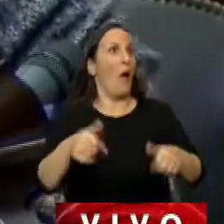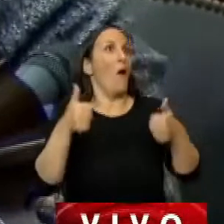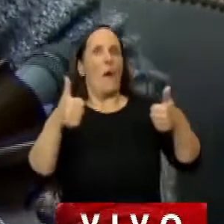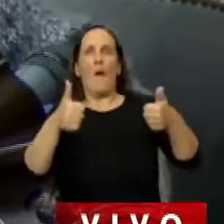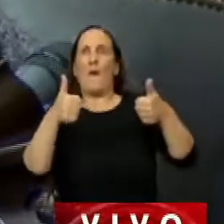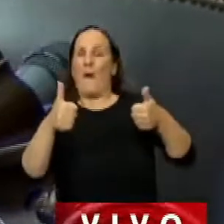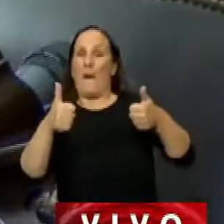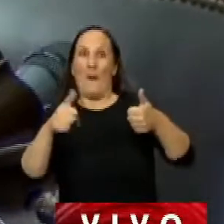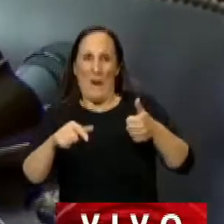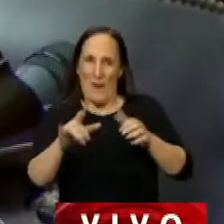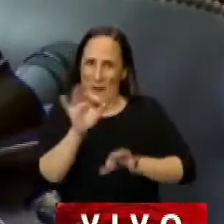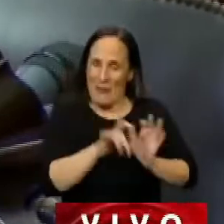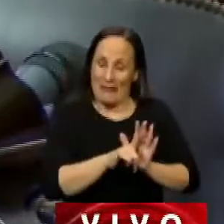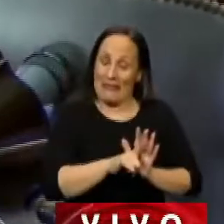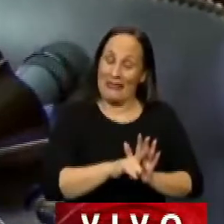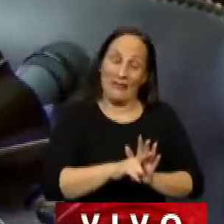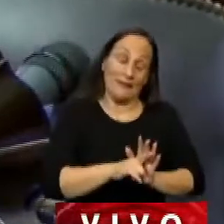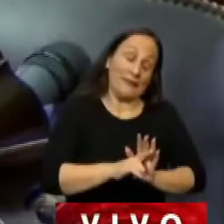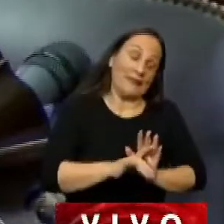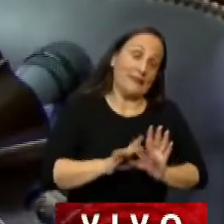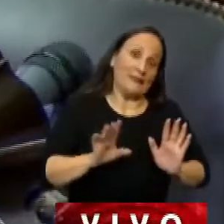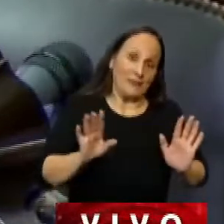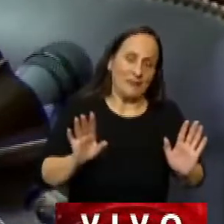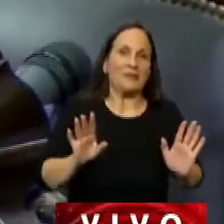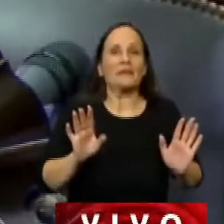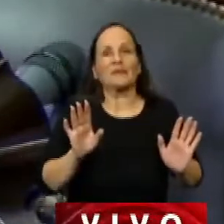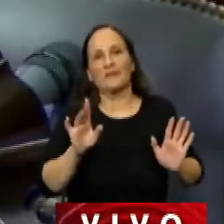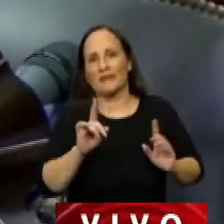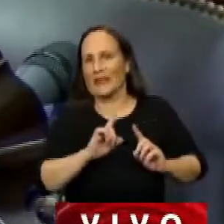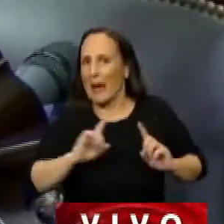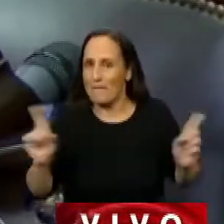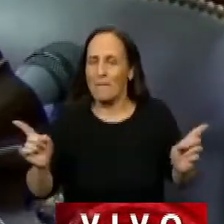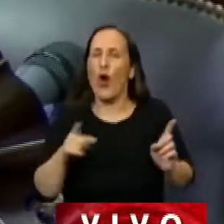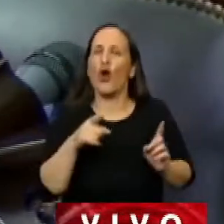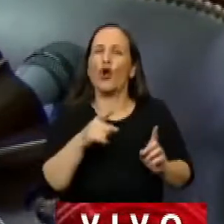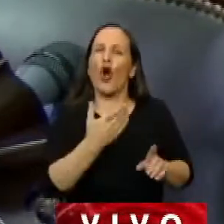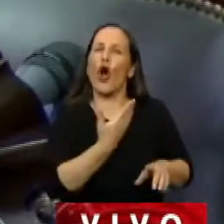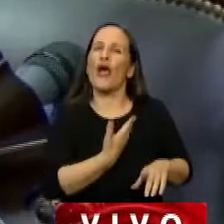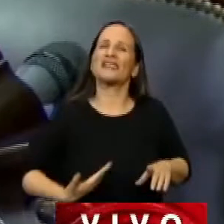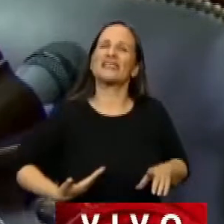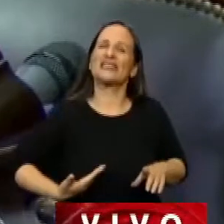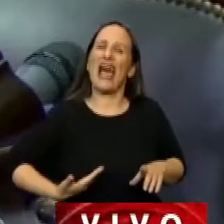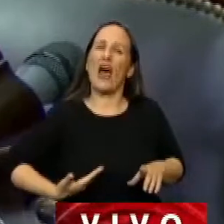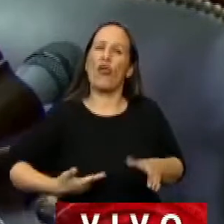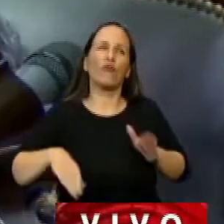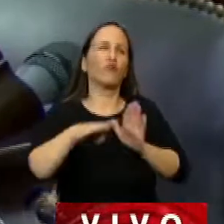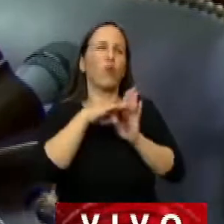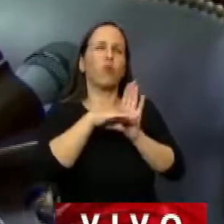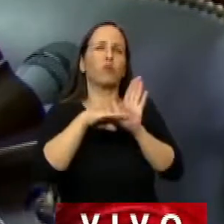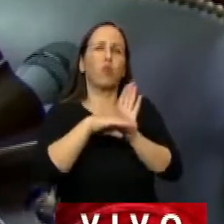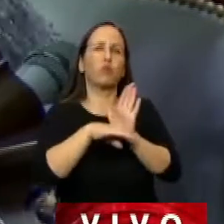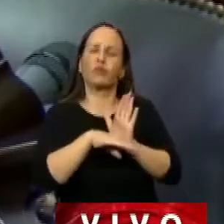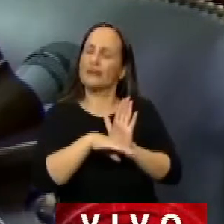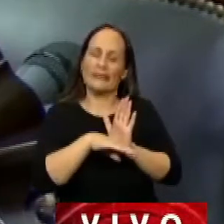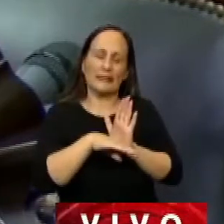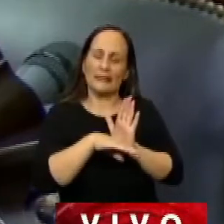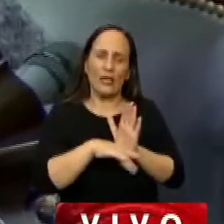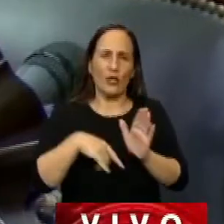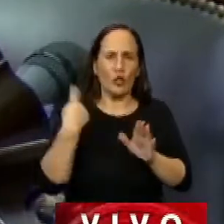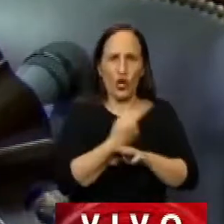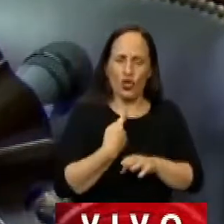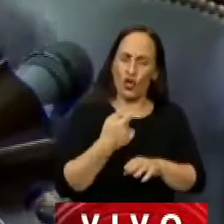que también ser claros. Tampoco se puede aceptar la regimentación del Estado en este sentido. Y defendemos la